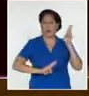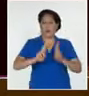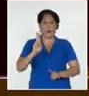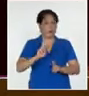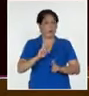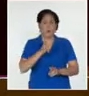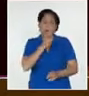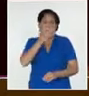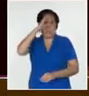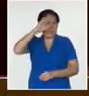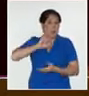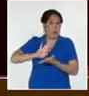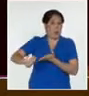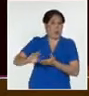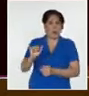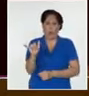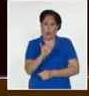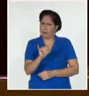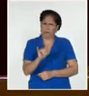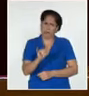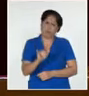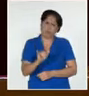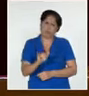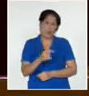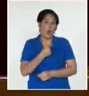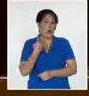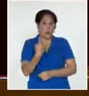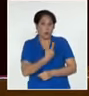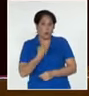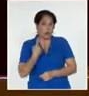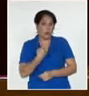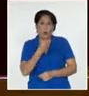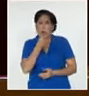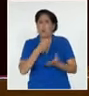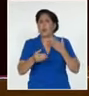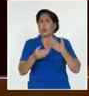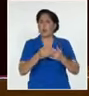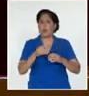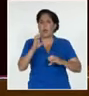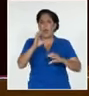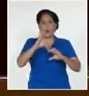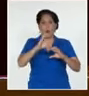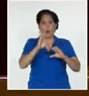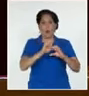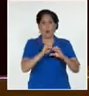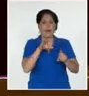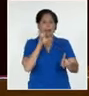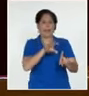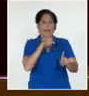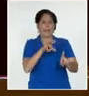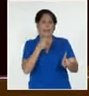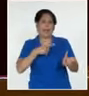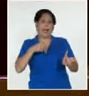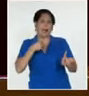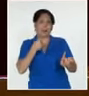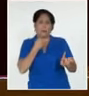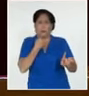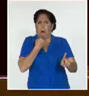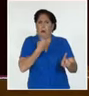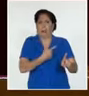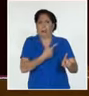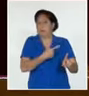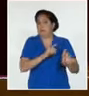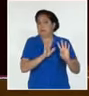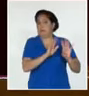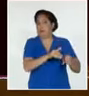Cuba inútilmente. No han faltado los cuestionamientos a la cumbre de La Habana o a nuestra presencia en Nueva York, considerando